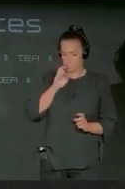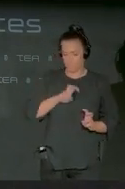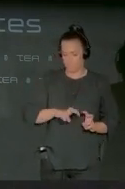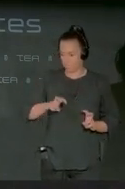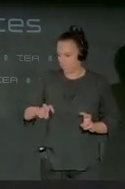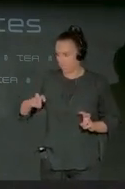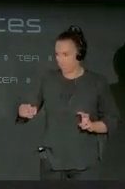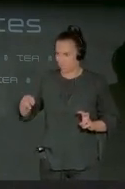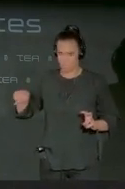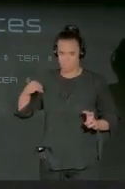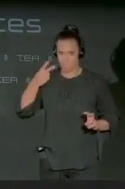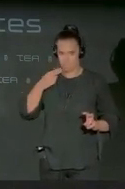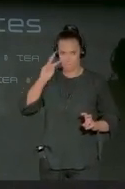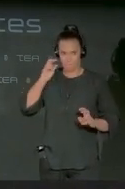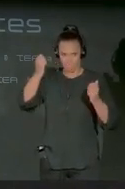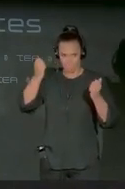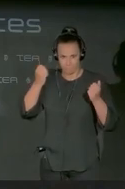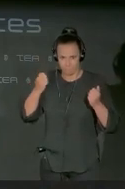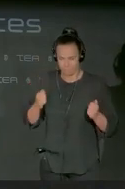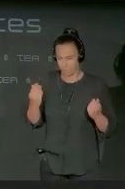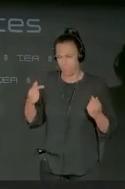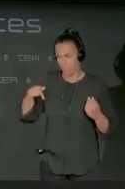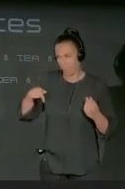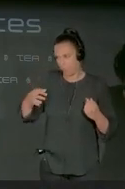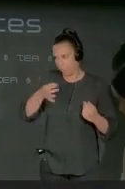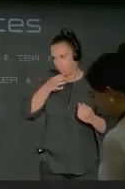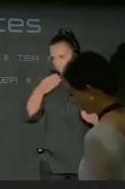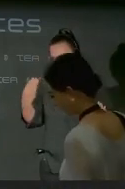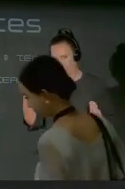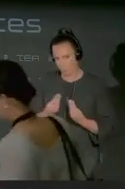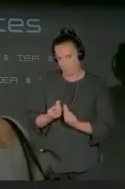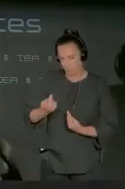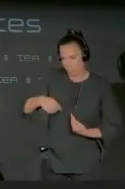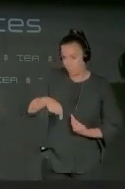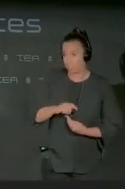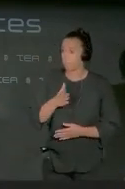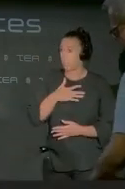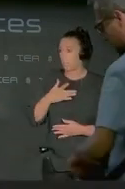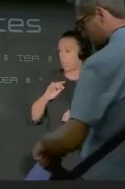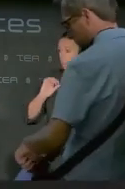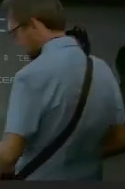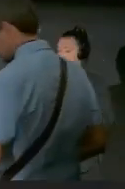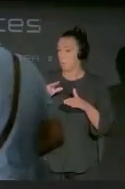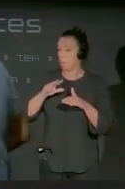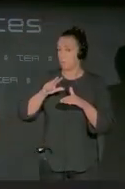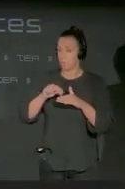profesionales que nos acompañan esta tarde. Así que, si queréis, empezamos con el vídeo de Iván García